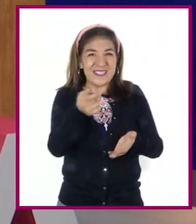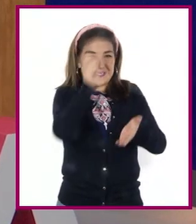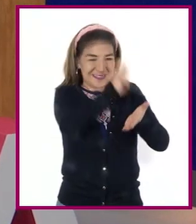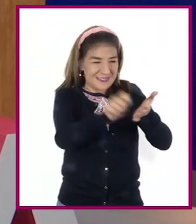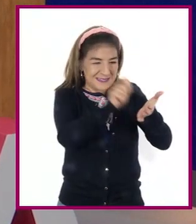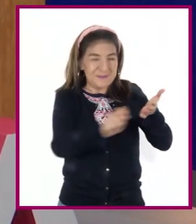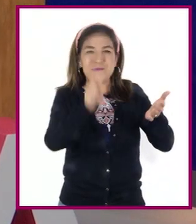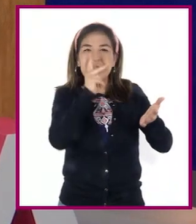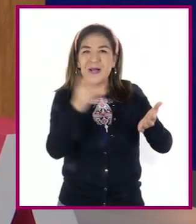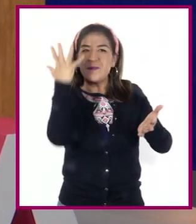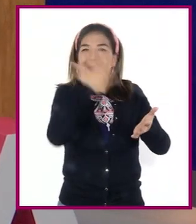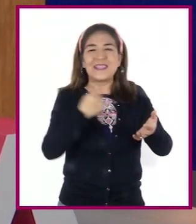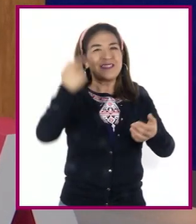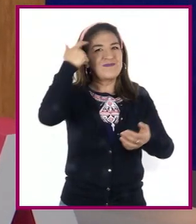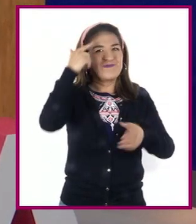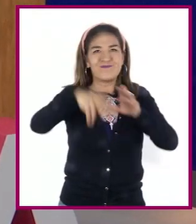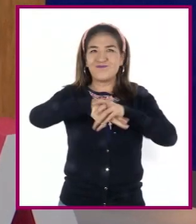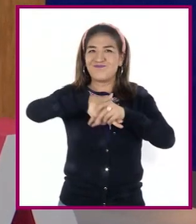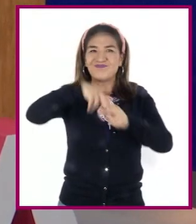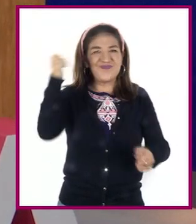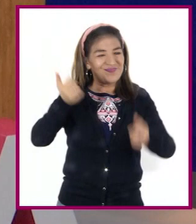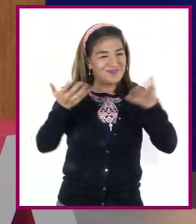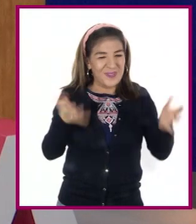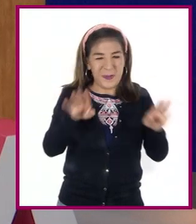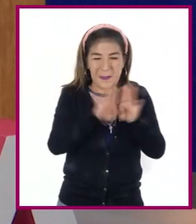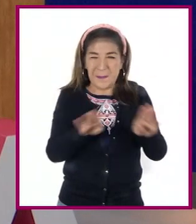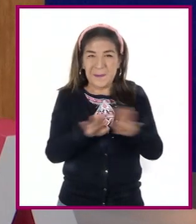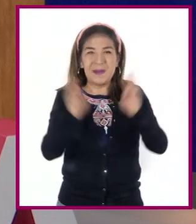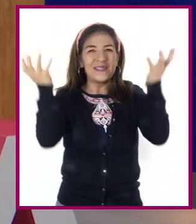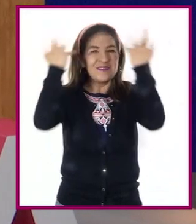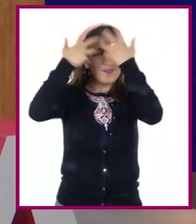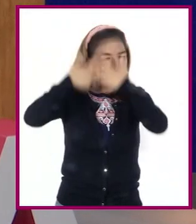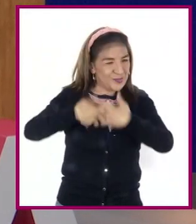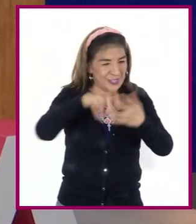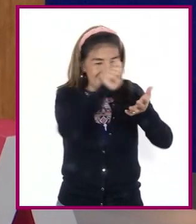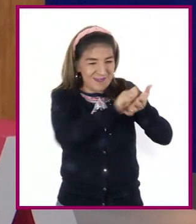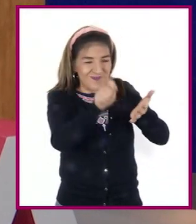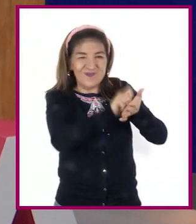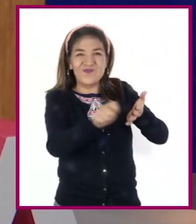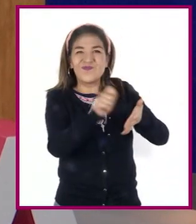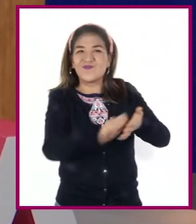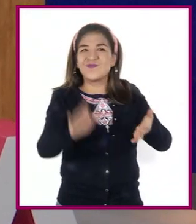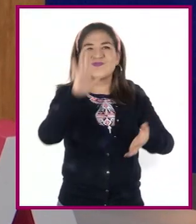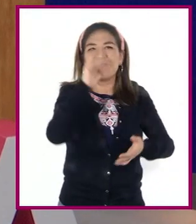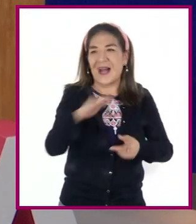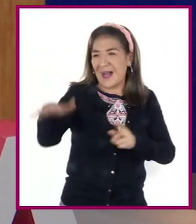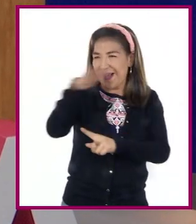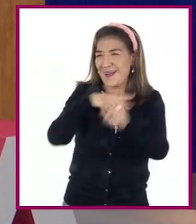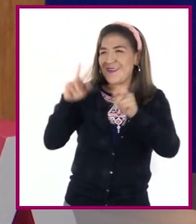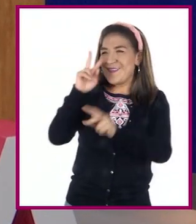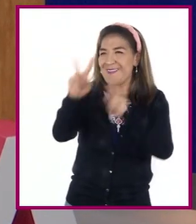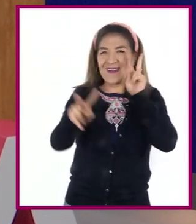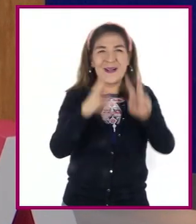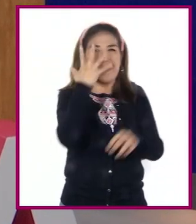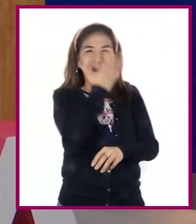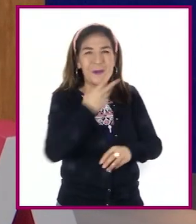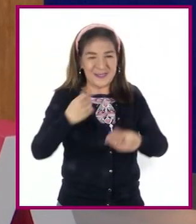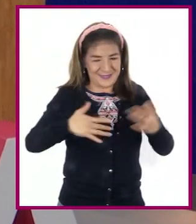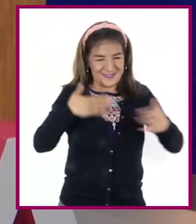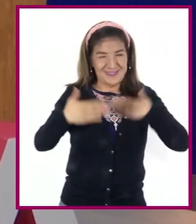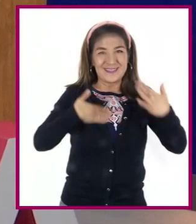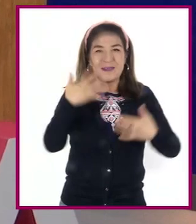las encontraba. Me parecía que no me alcanzaban para expresar todo lo bonito que había visto y todo lo bien que me la había